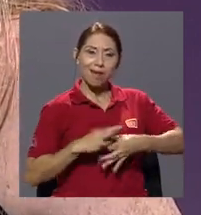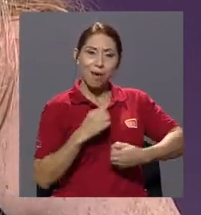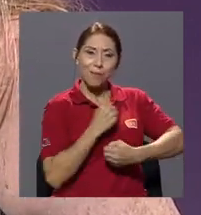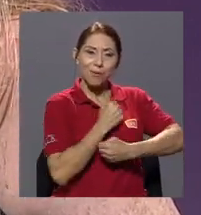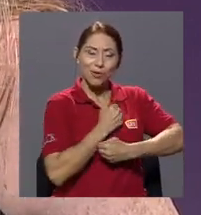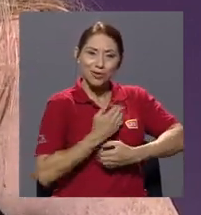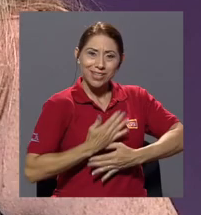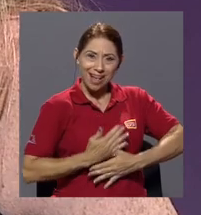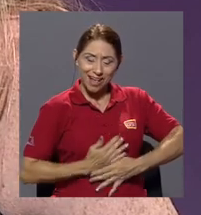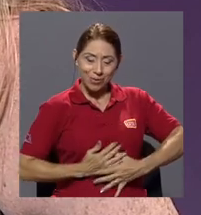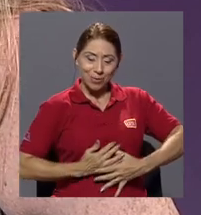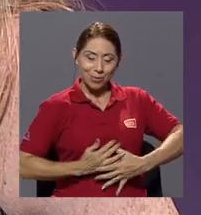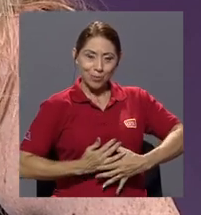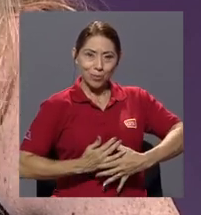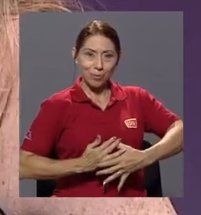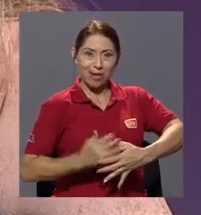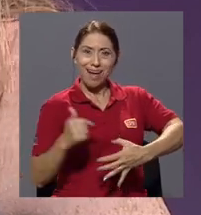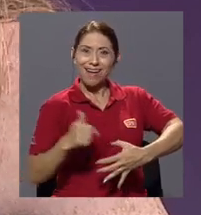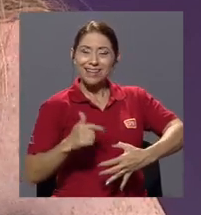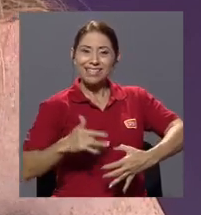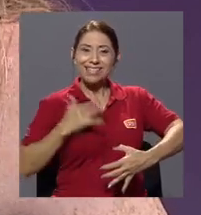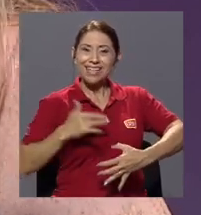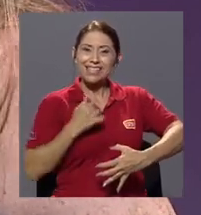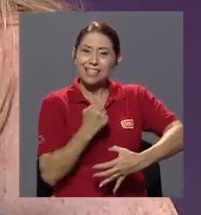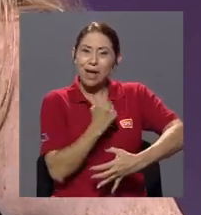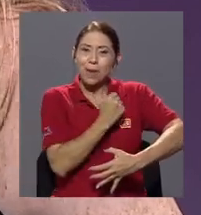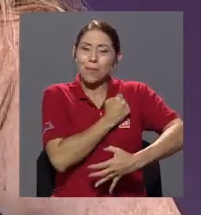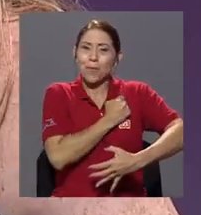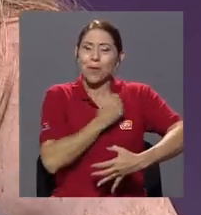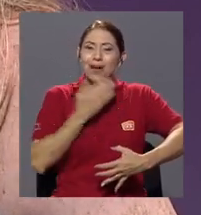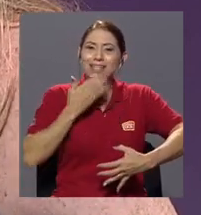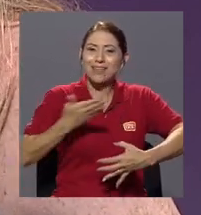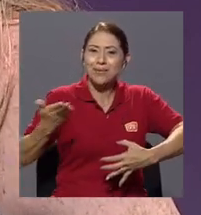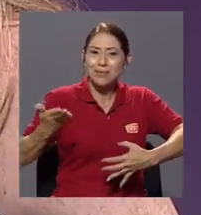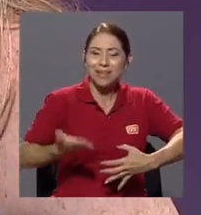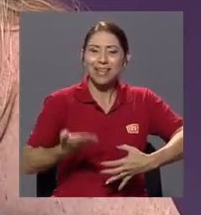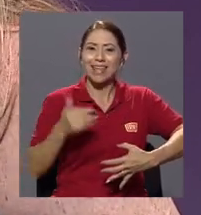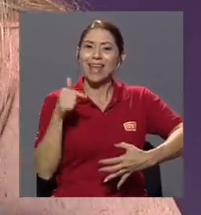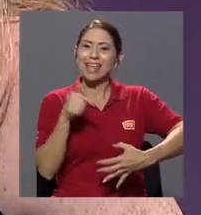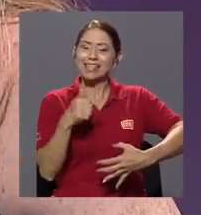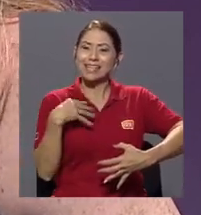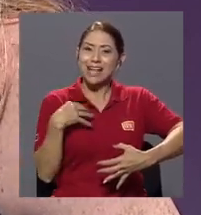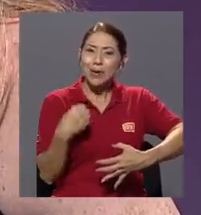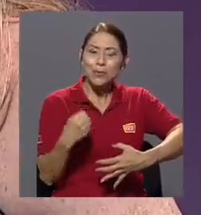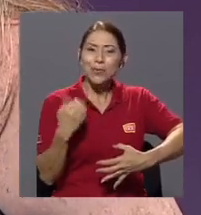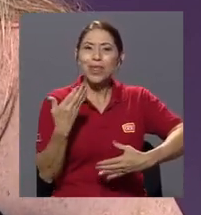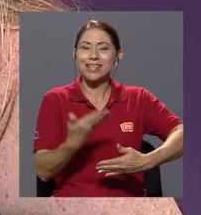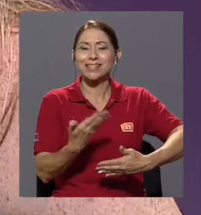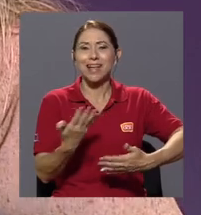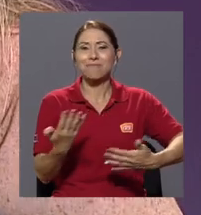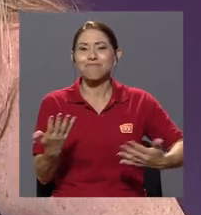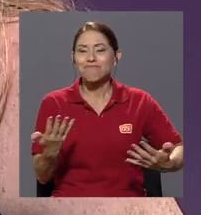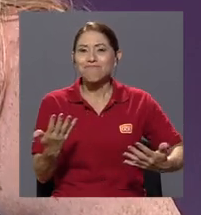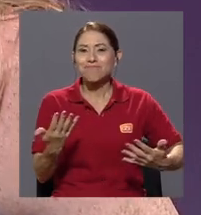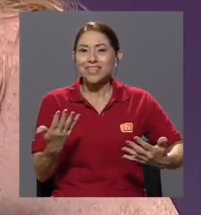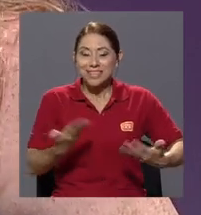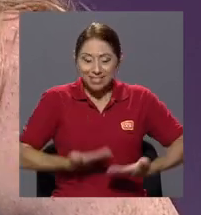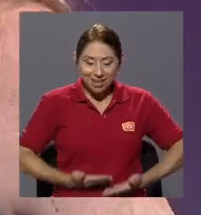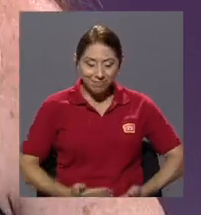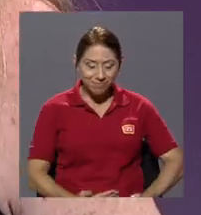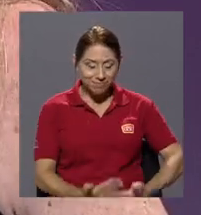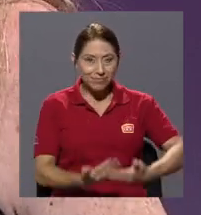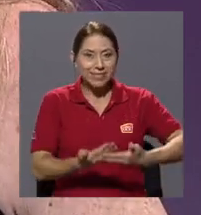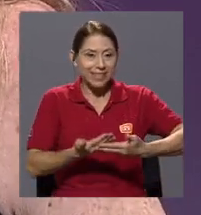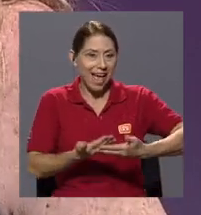verdad para que su bebé durante esos meses se siente ese amor es de bienvenida ese gran esa salud es